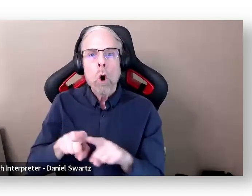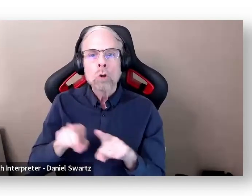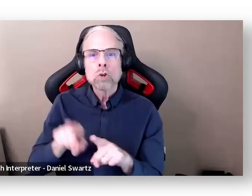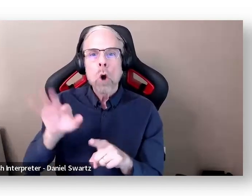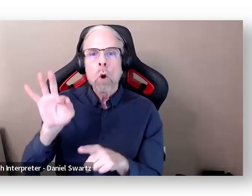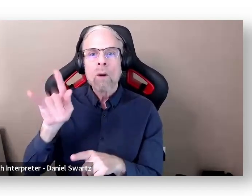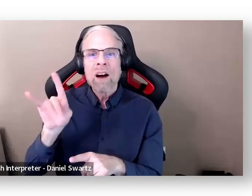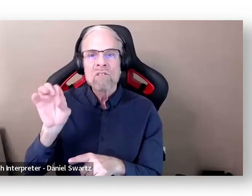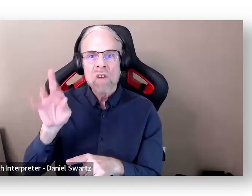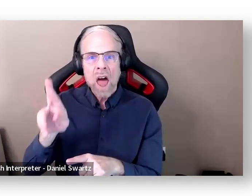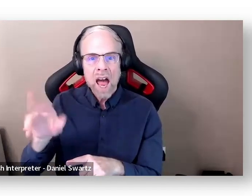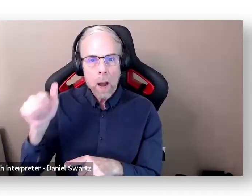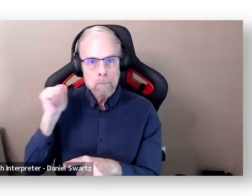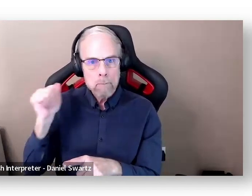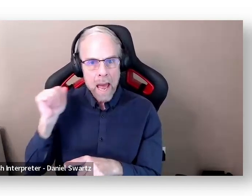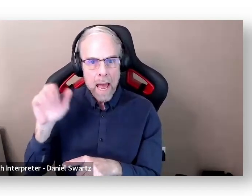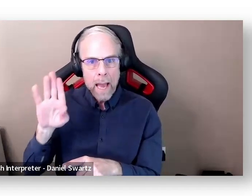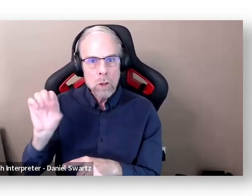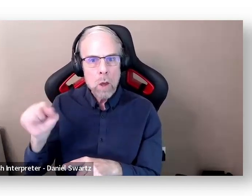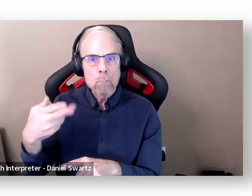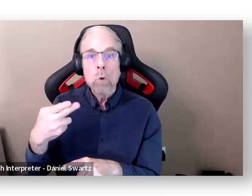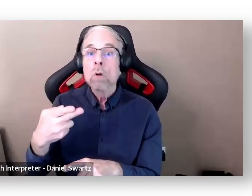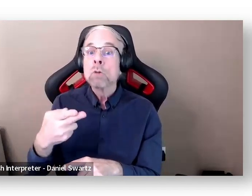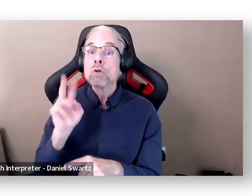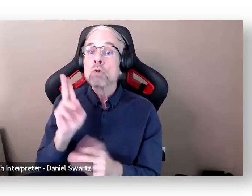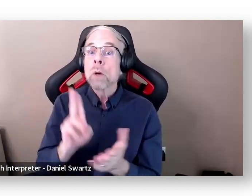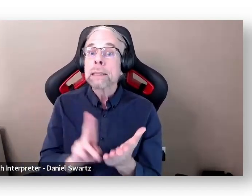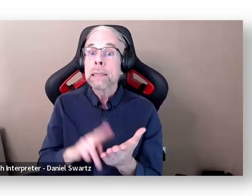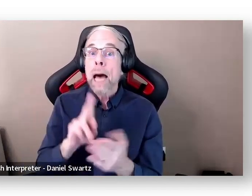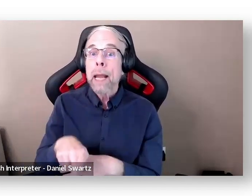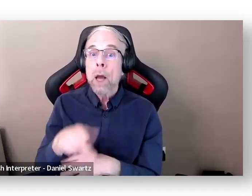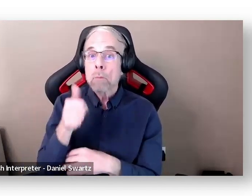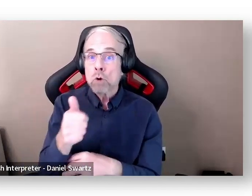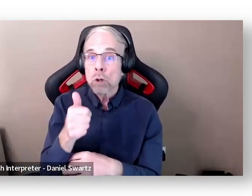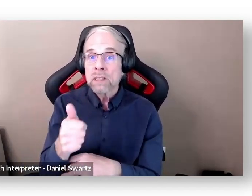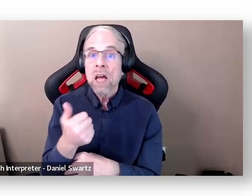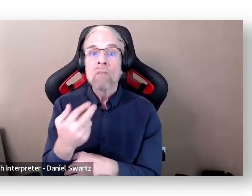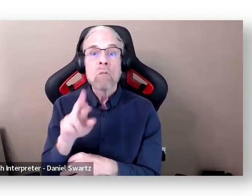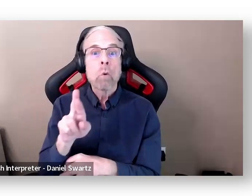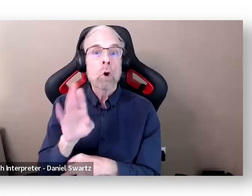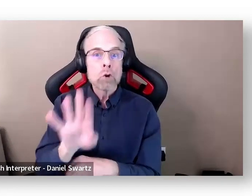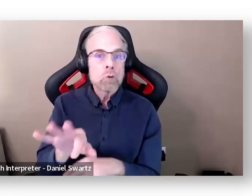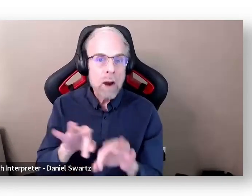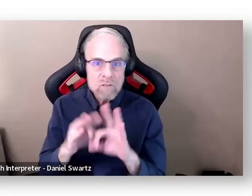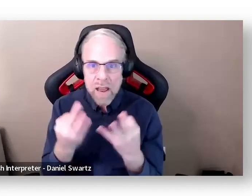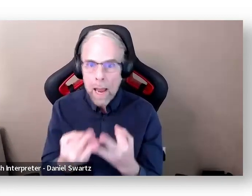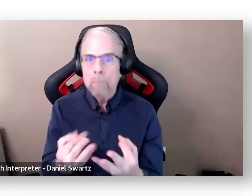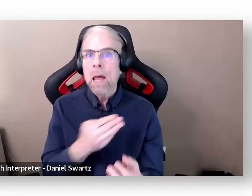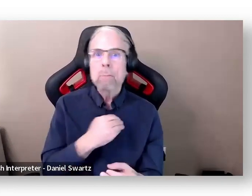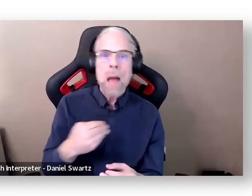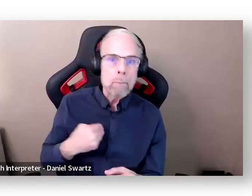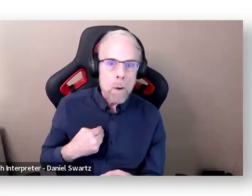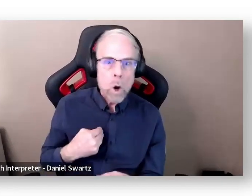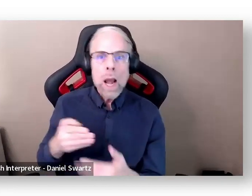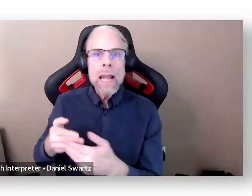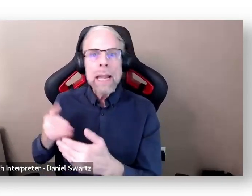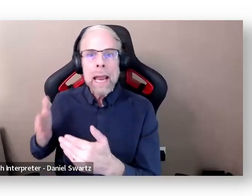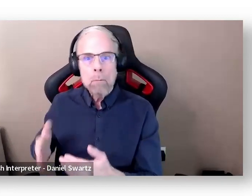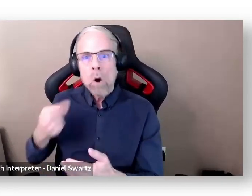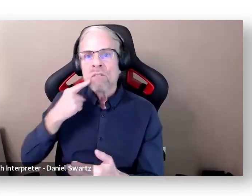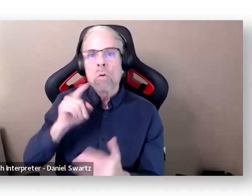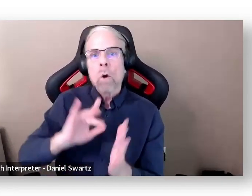ver información y aquí también hay un folleto donde pueden que les ayuda a registrarse ustedes, a sus seres queridos, a sus